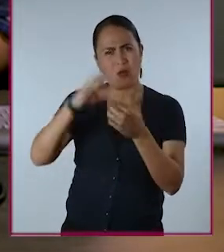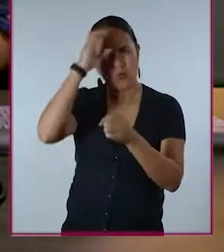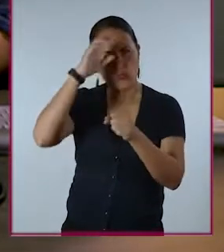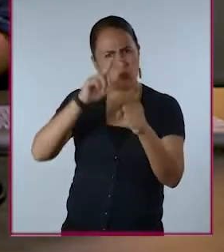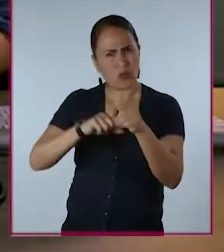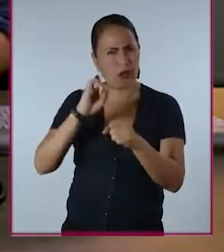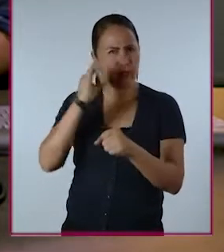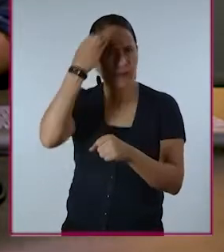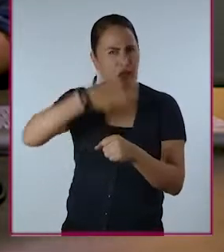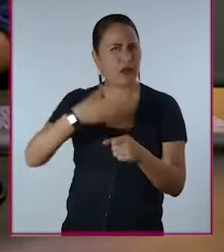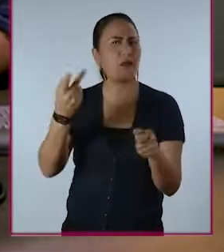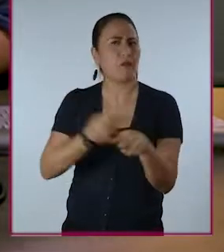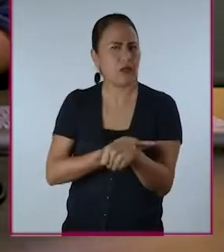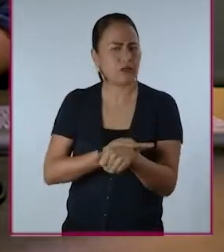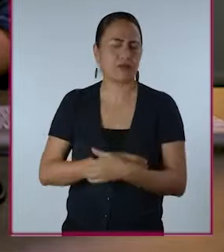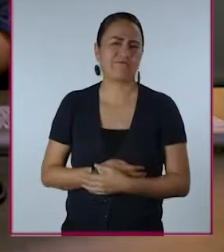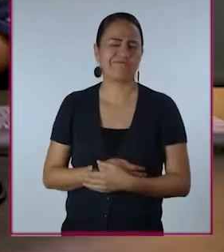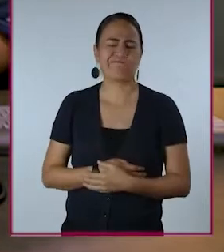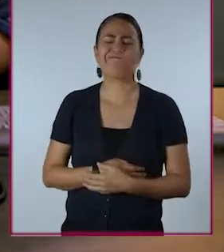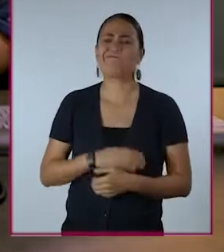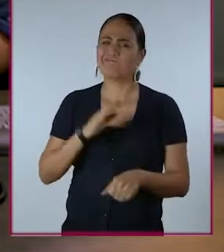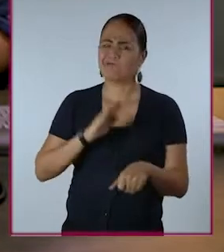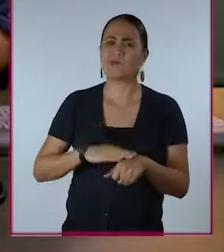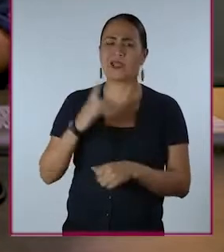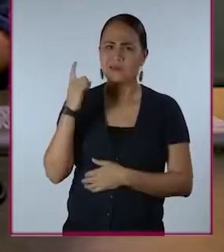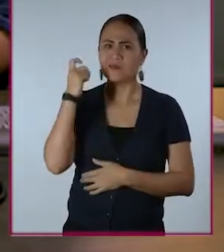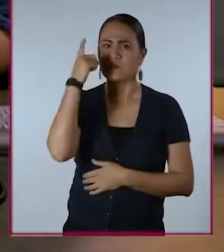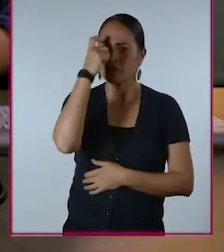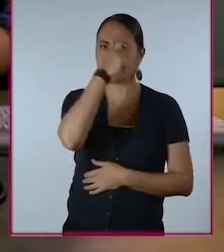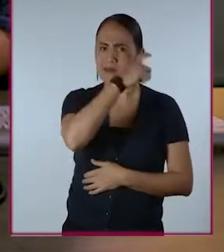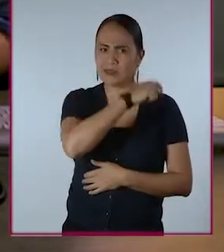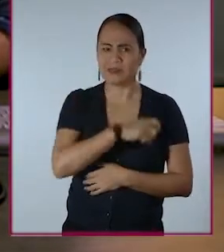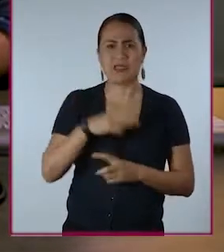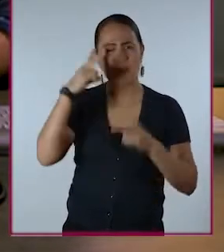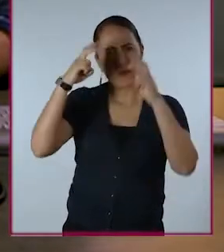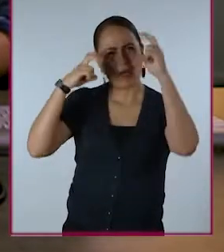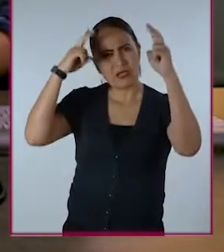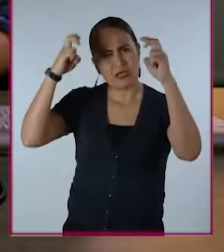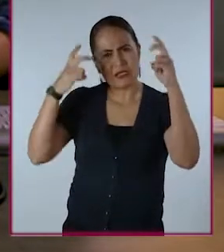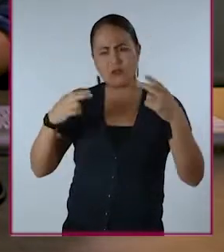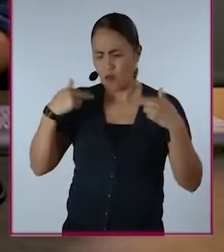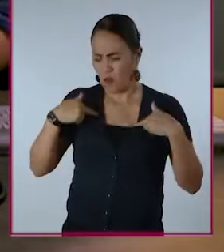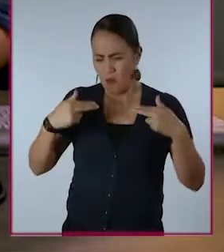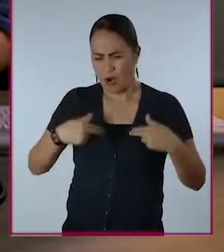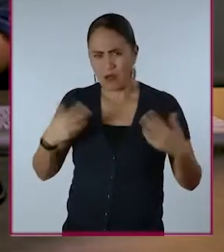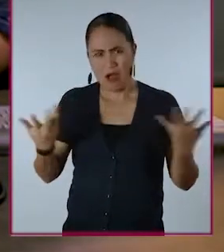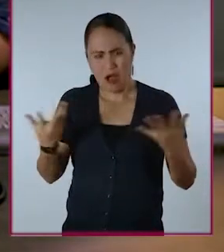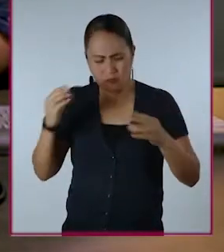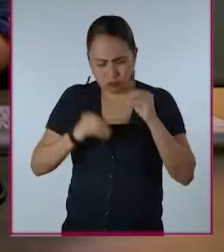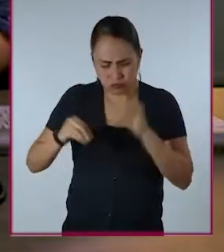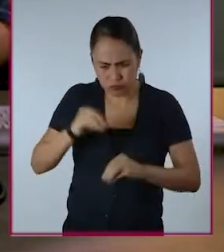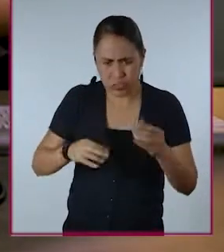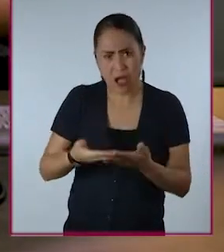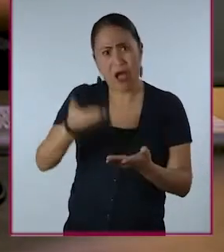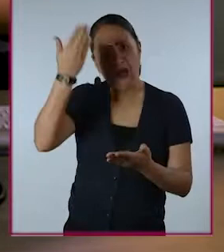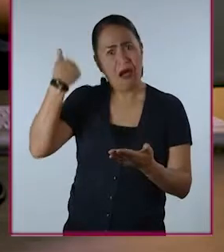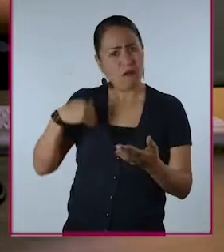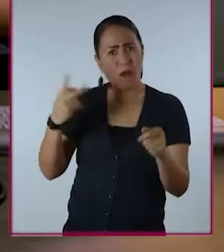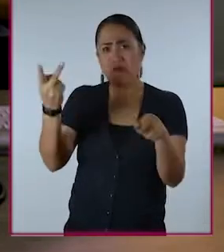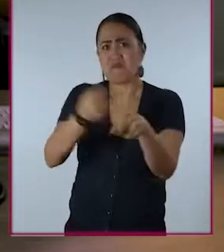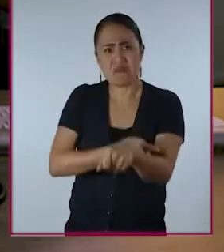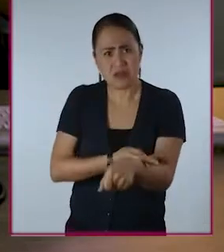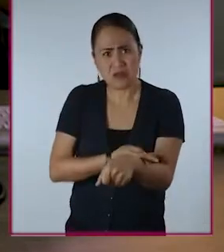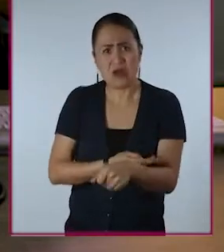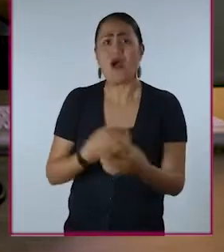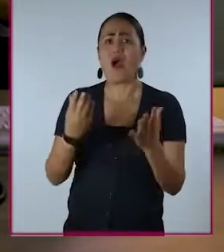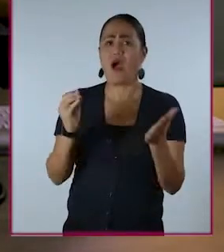imágenes? Pues así el asunto se pone más complicado. Imagínense todo lo que ha creado la humanidad y que ahora ya no existe. Y de lo que sí existe,